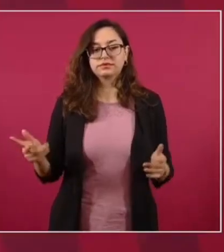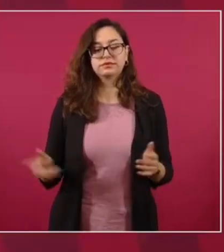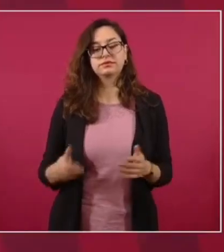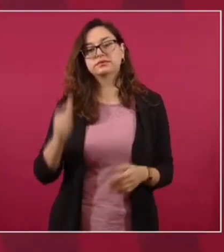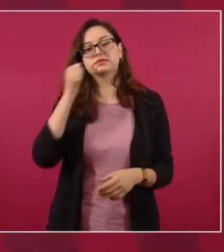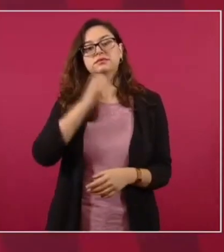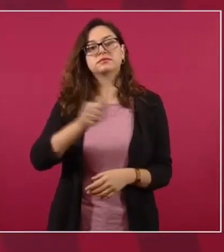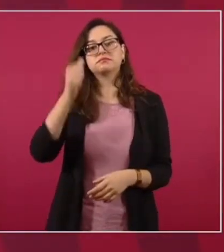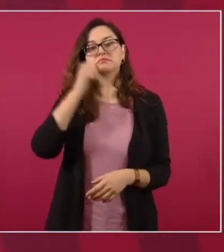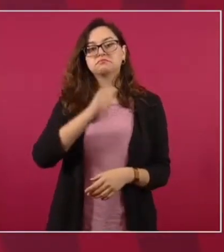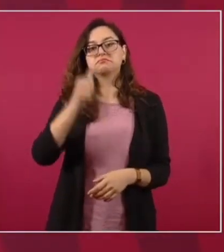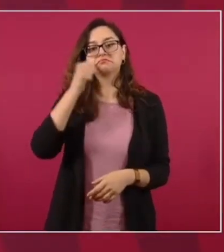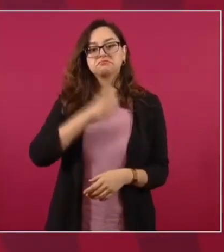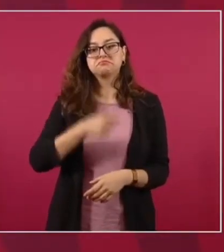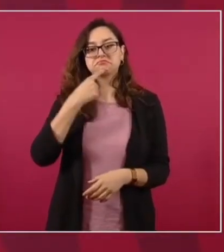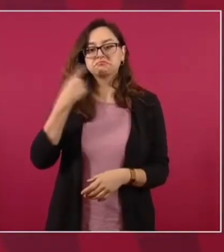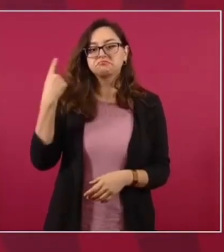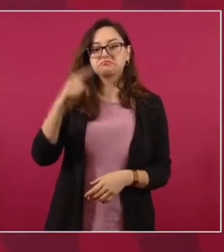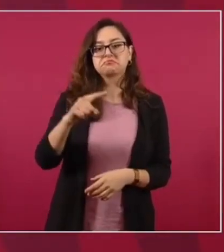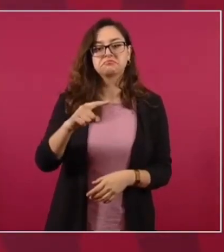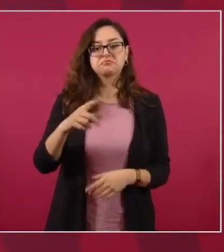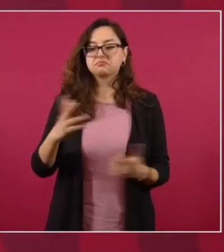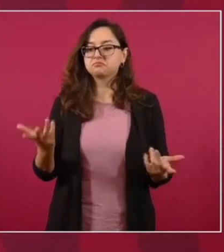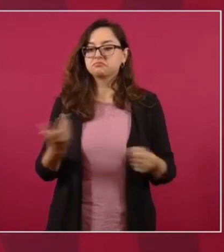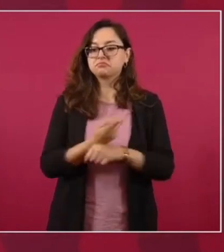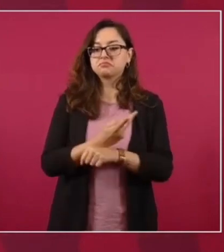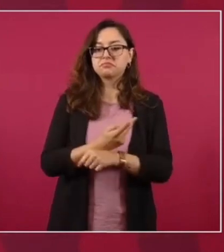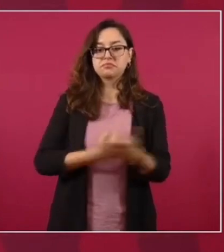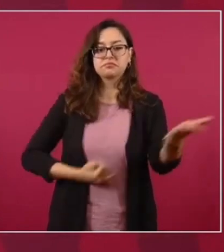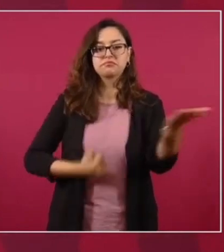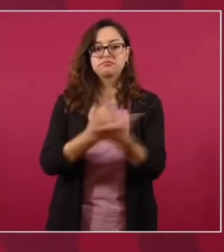y queda sin efecto la resolución,